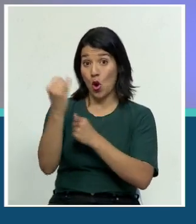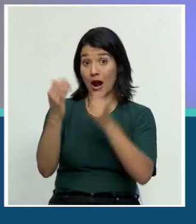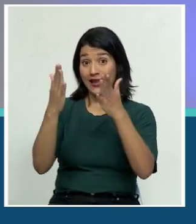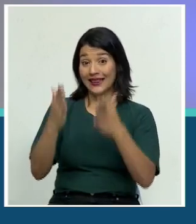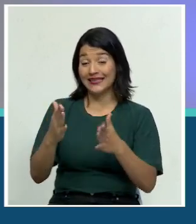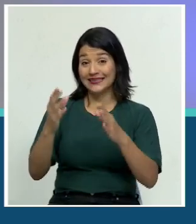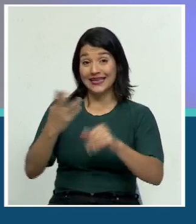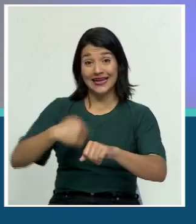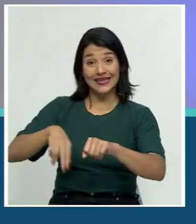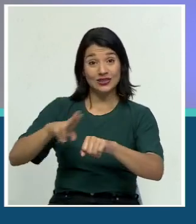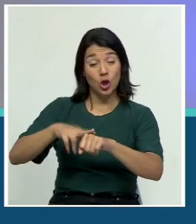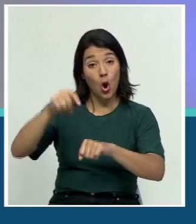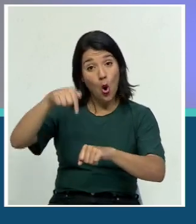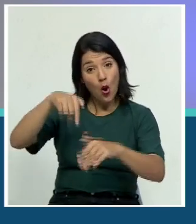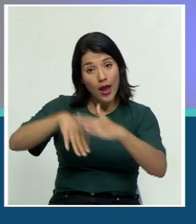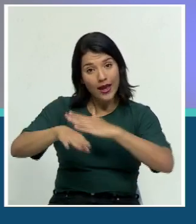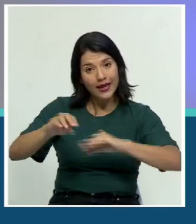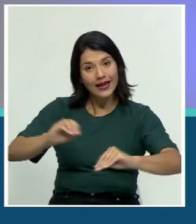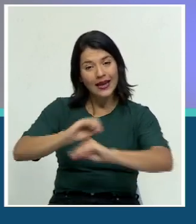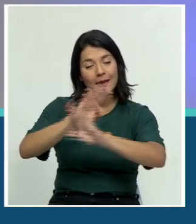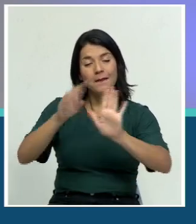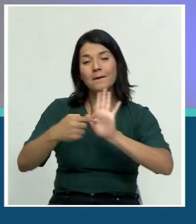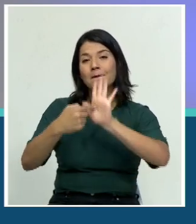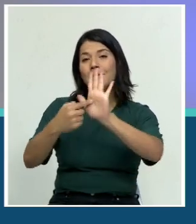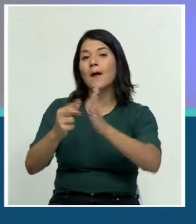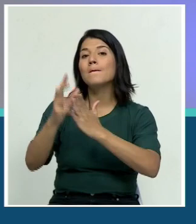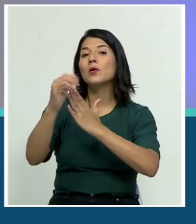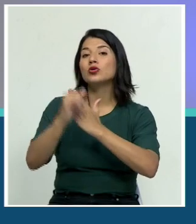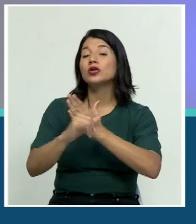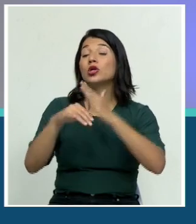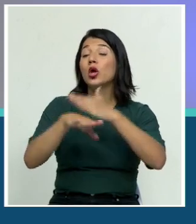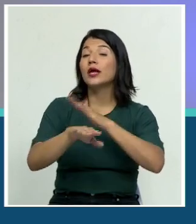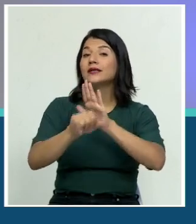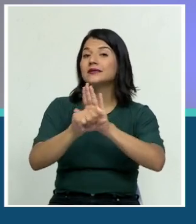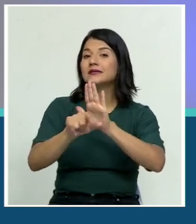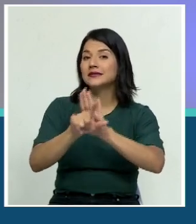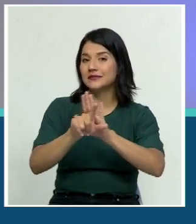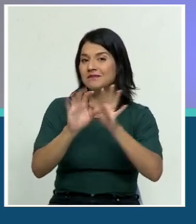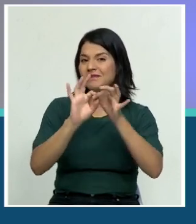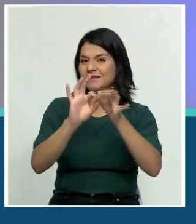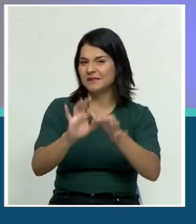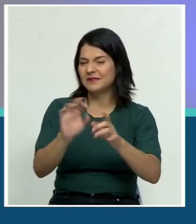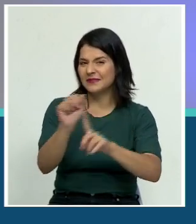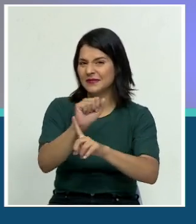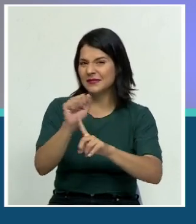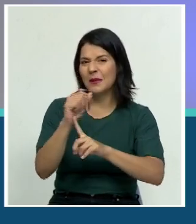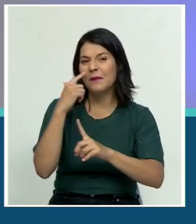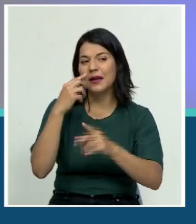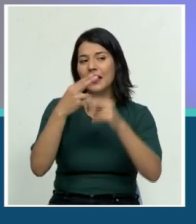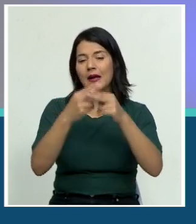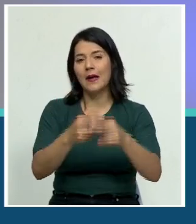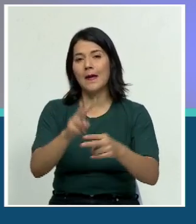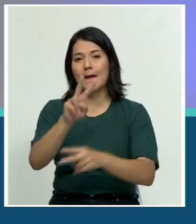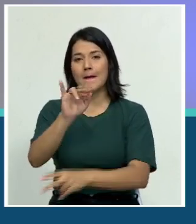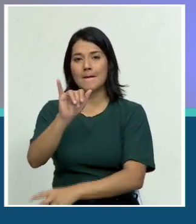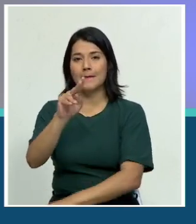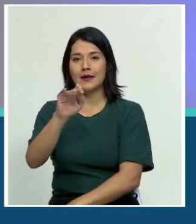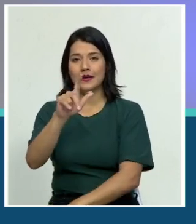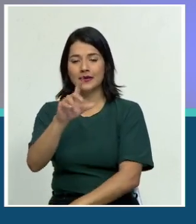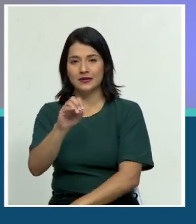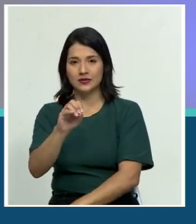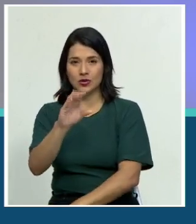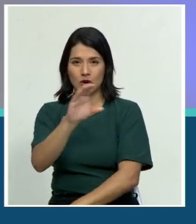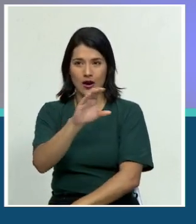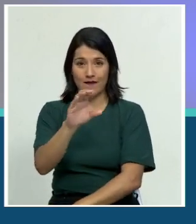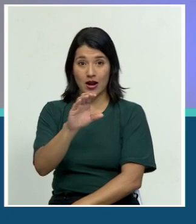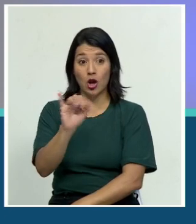mañana de este martes un proyecto ciudadano en la Asamblea Legislativa para que se nombre a Dionisio Cabal Ciudadano de Honor. Sus